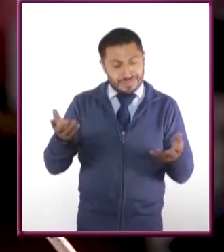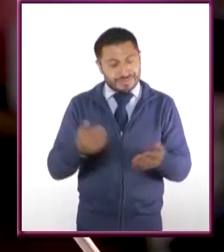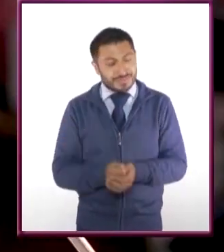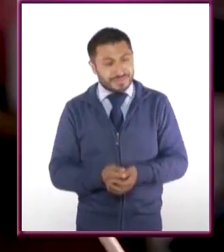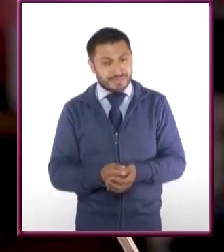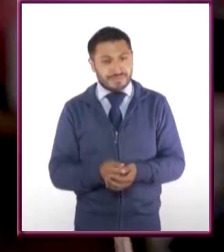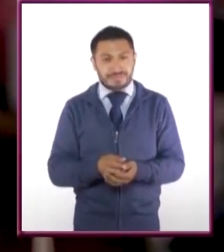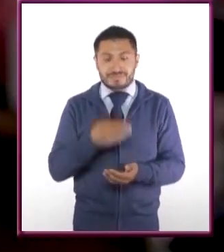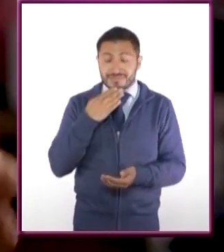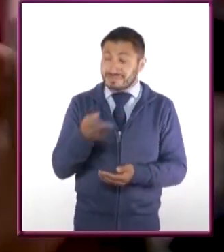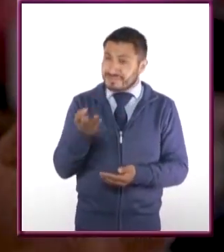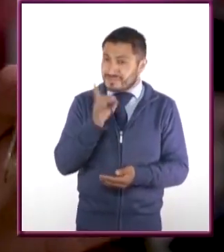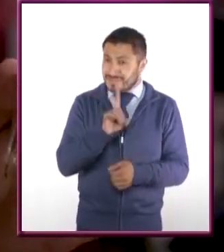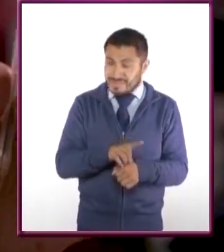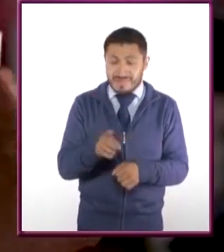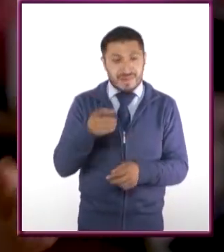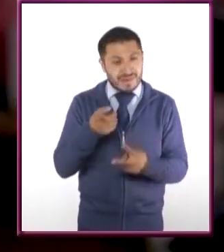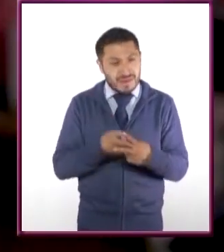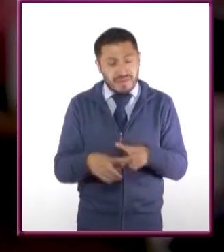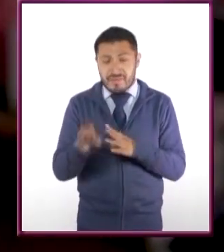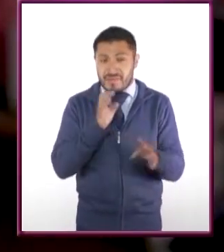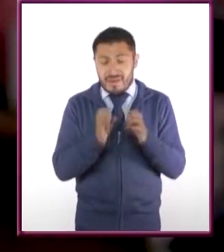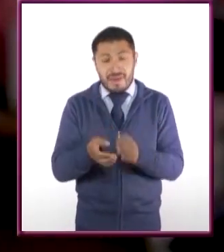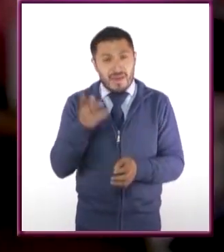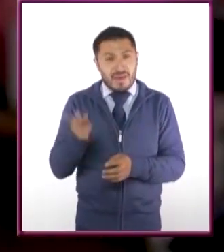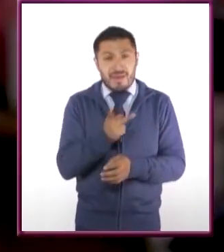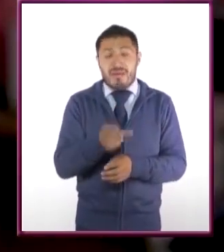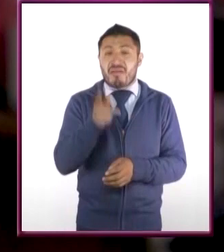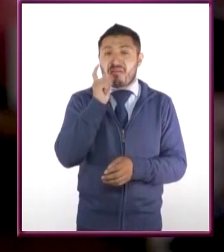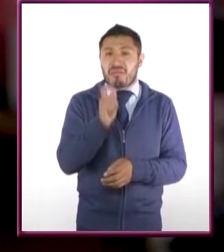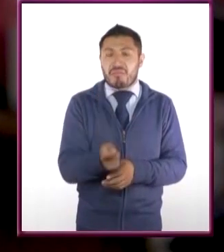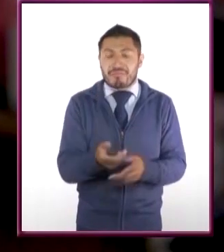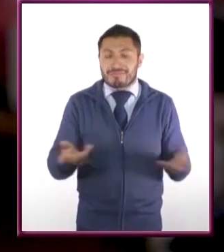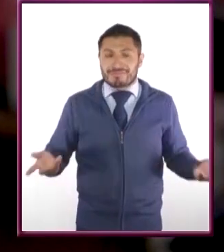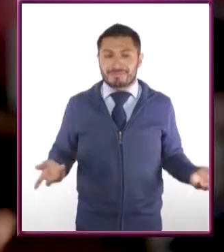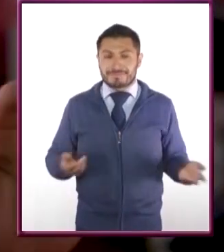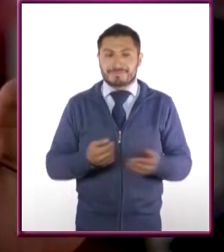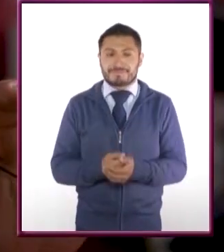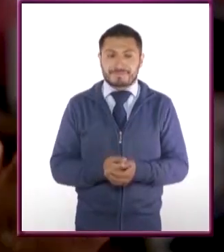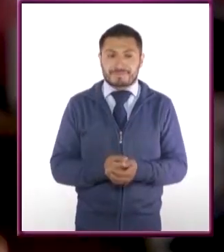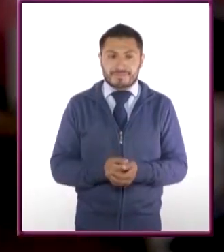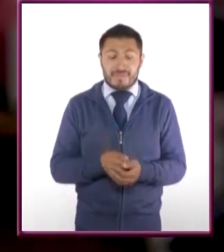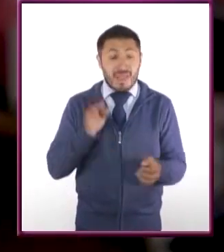vamos a empezar la entrevista y te quería preguntar, ¿cuál es la